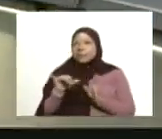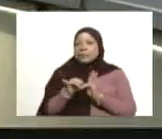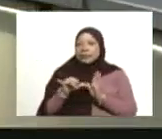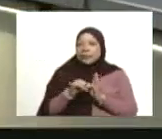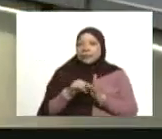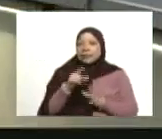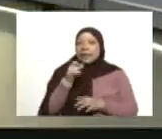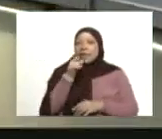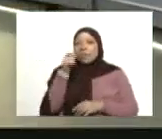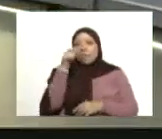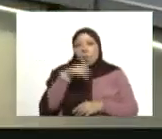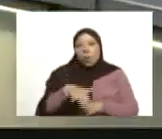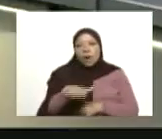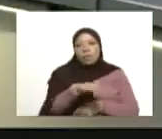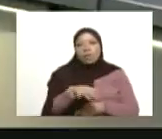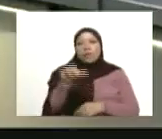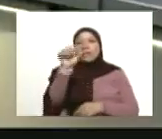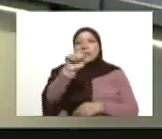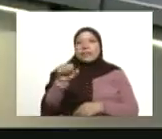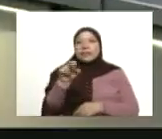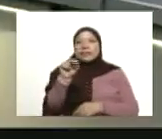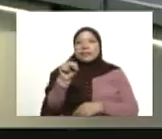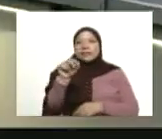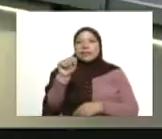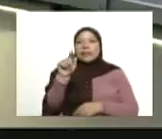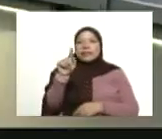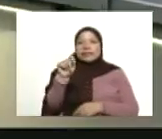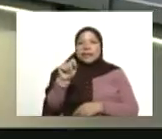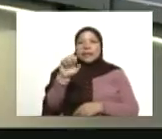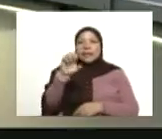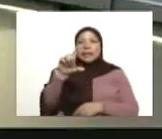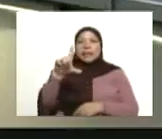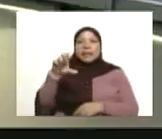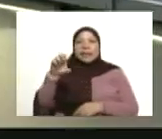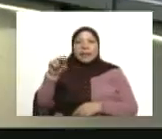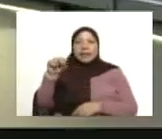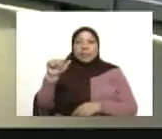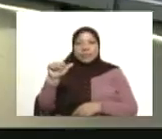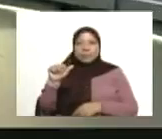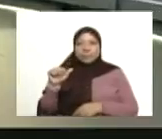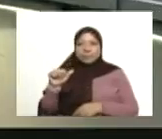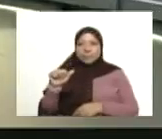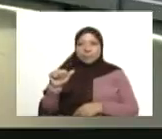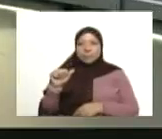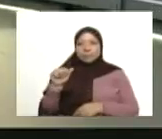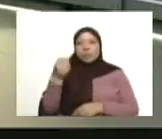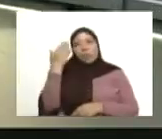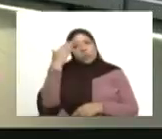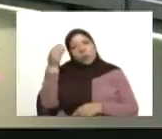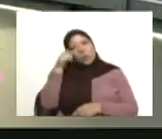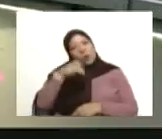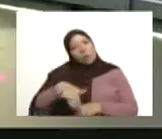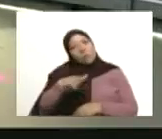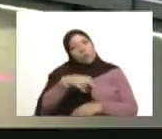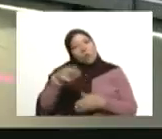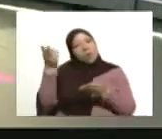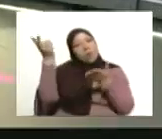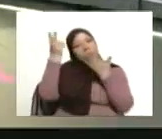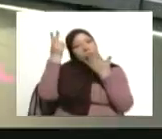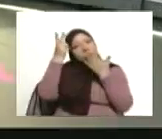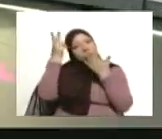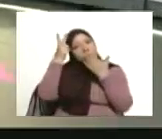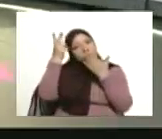presidente. Saludo de todo un pueblo, sobre todo de todos los pueblos indígenas del país